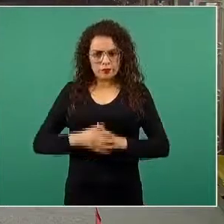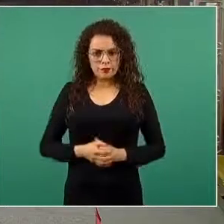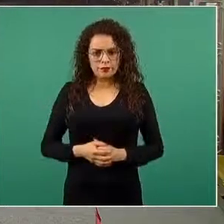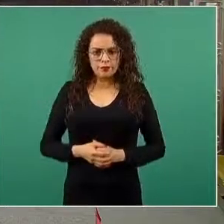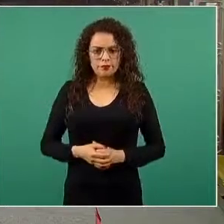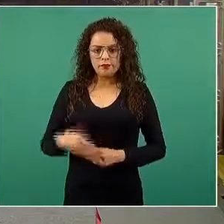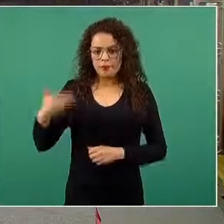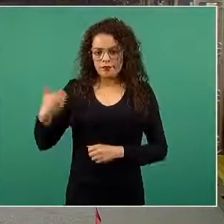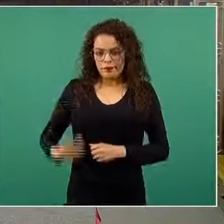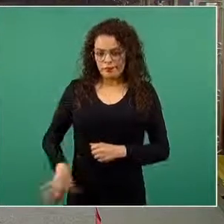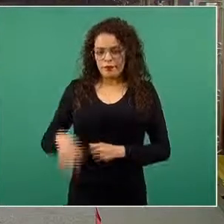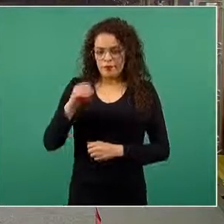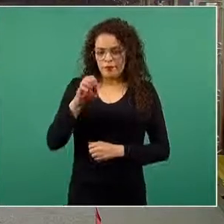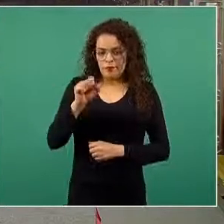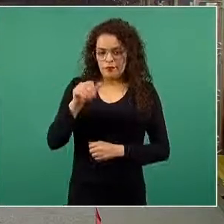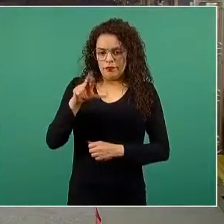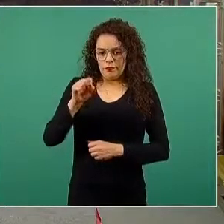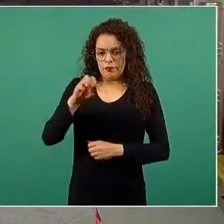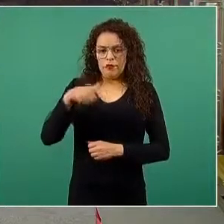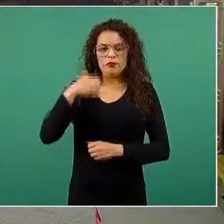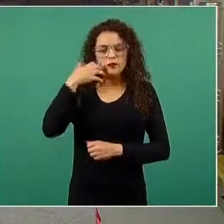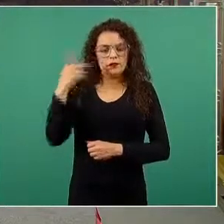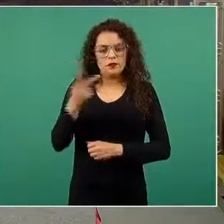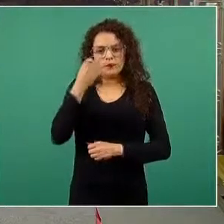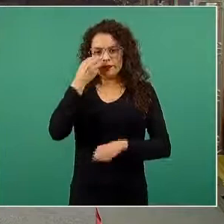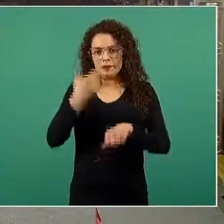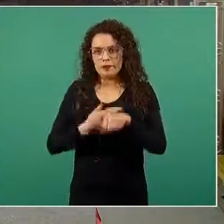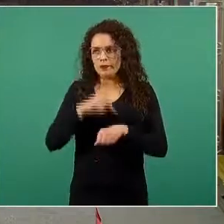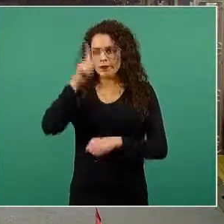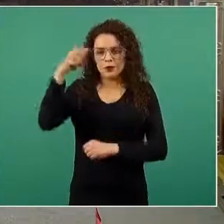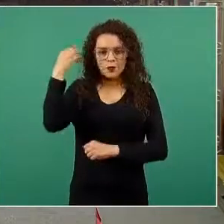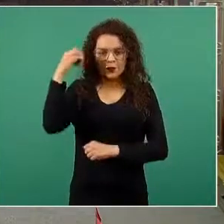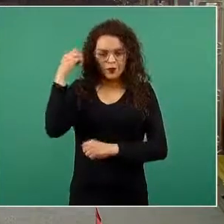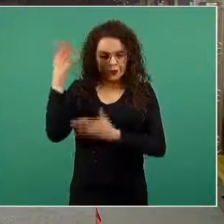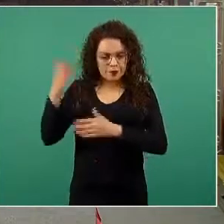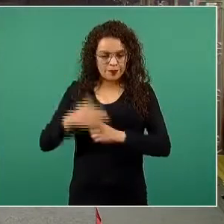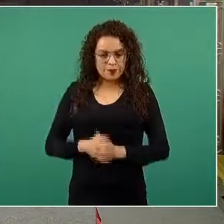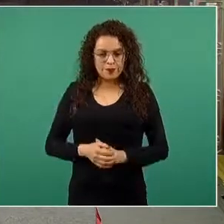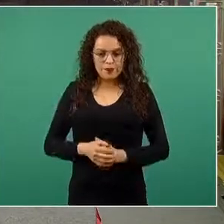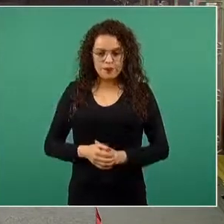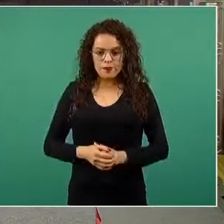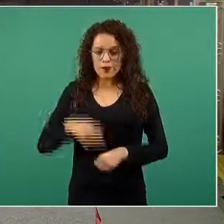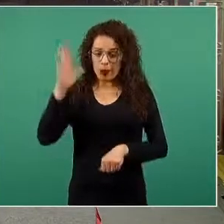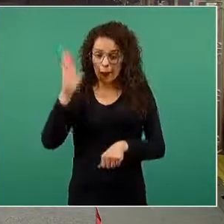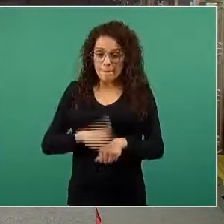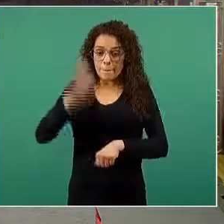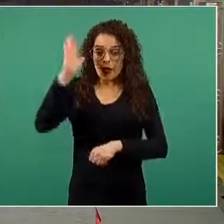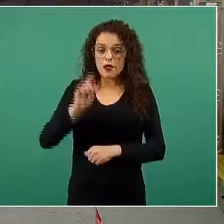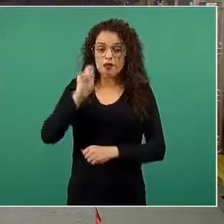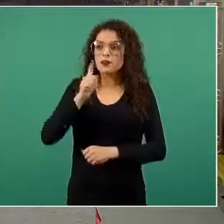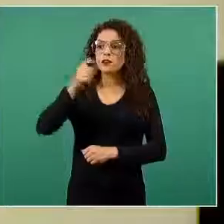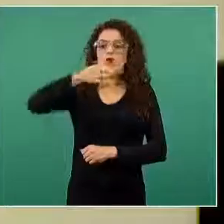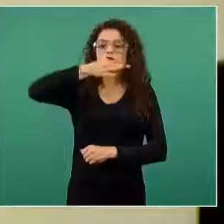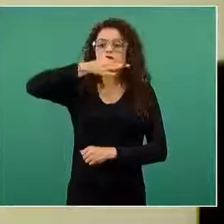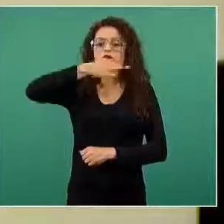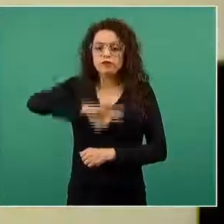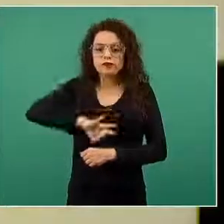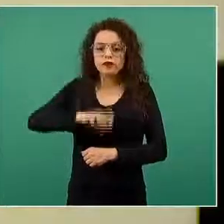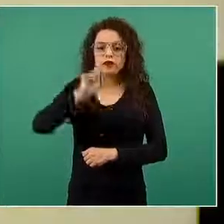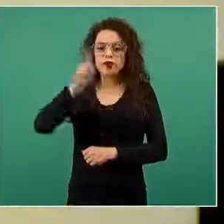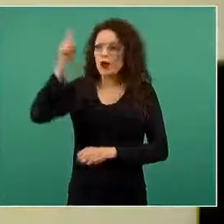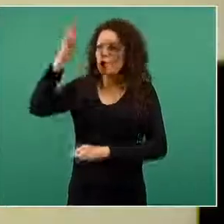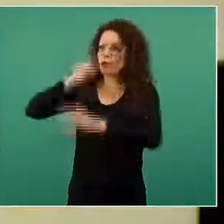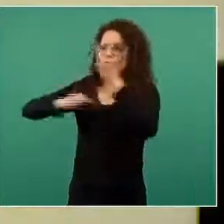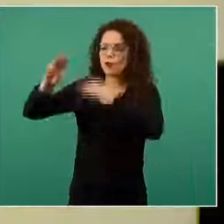Óscar Sosa de Andate Digital, es para el secretario Martínez de Oaxaca. Una de las fiestas que más orgullo nacional es la Guelaguetza Lunes del Cerro